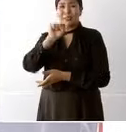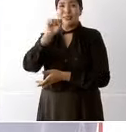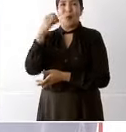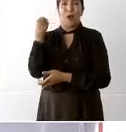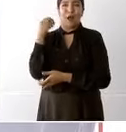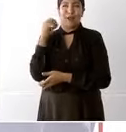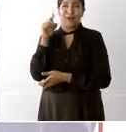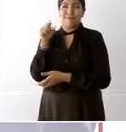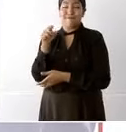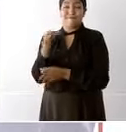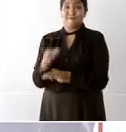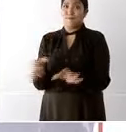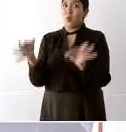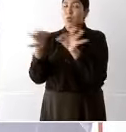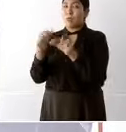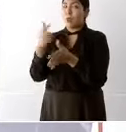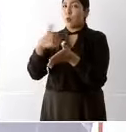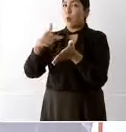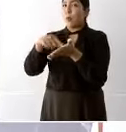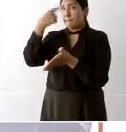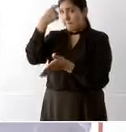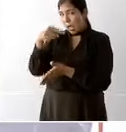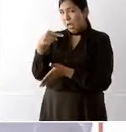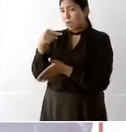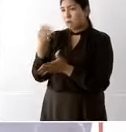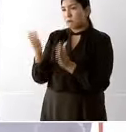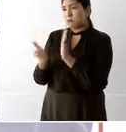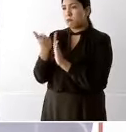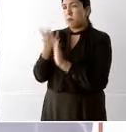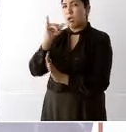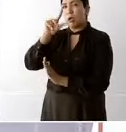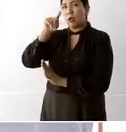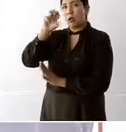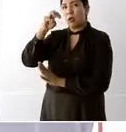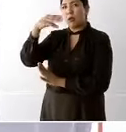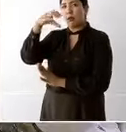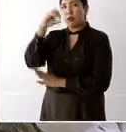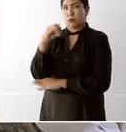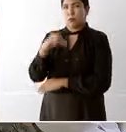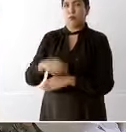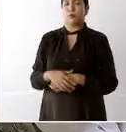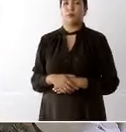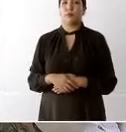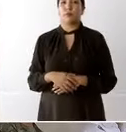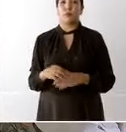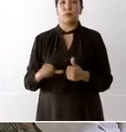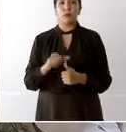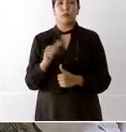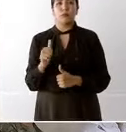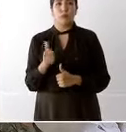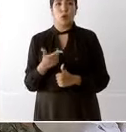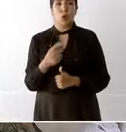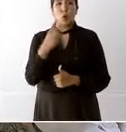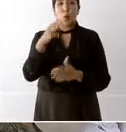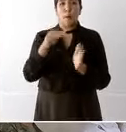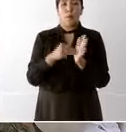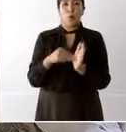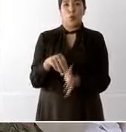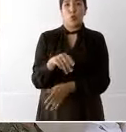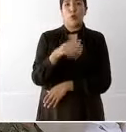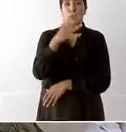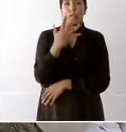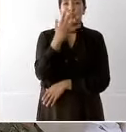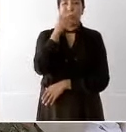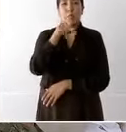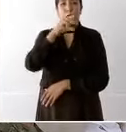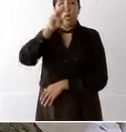de Jaltipan cuenta con 300 hectáreas, 1.5 kilómetros de frente ferroviario y acceso a la